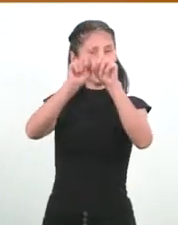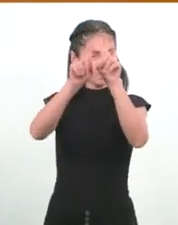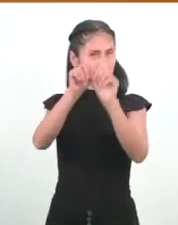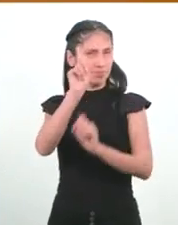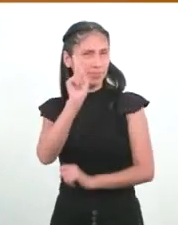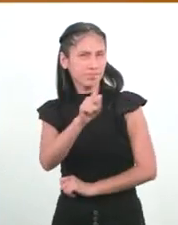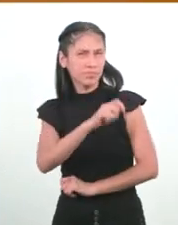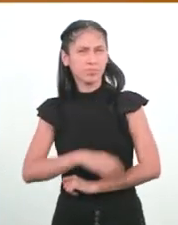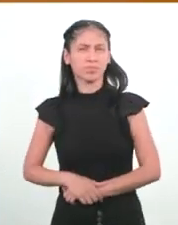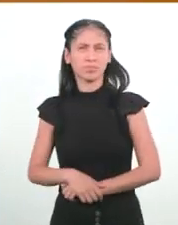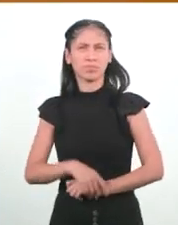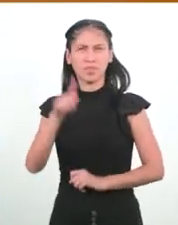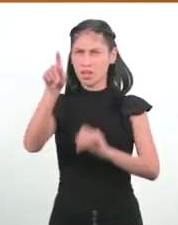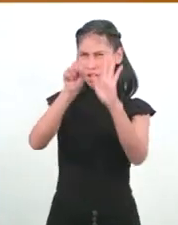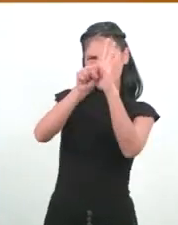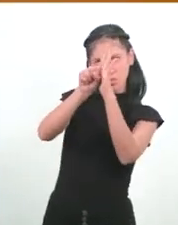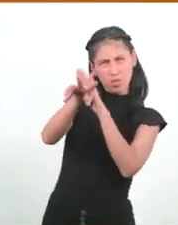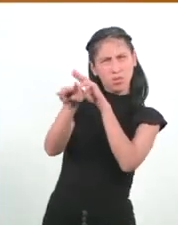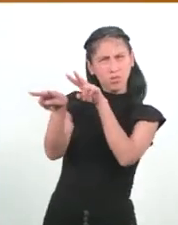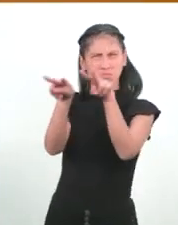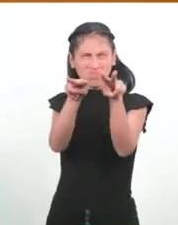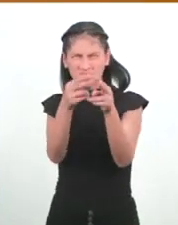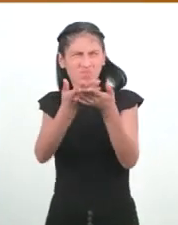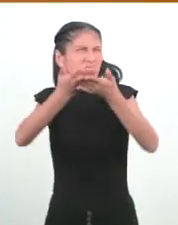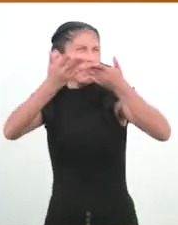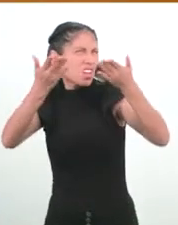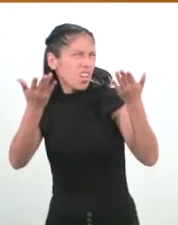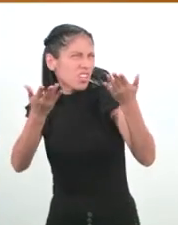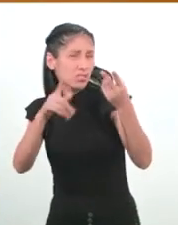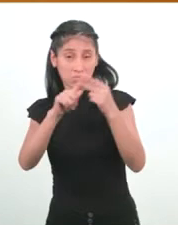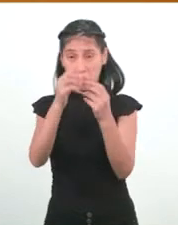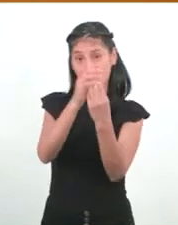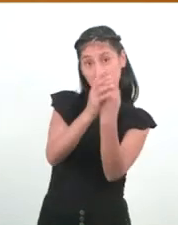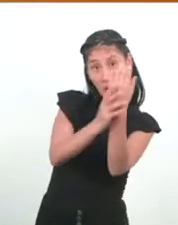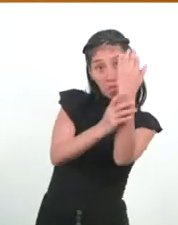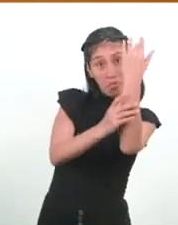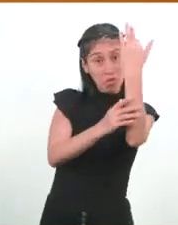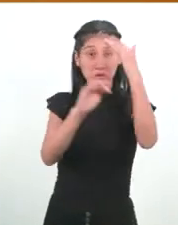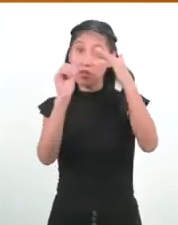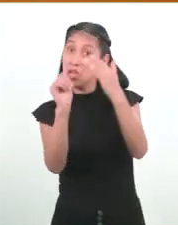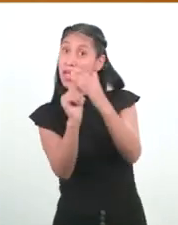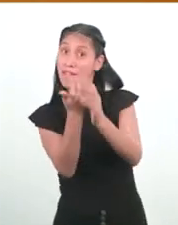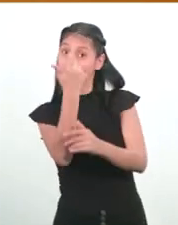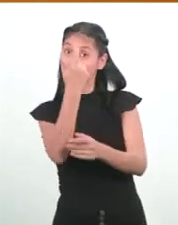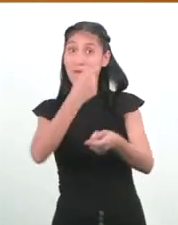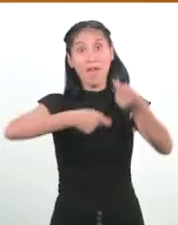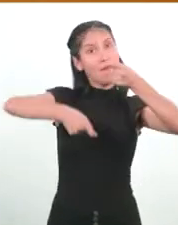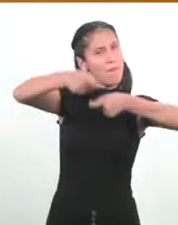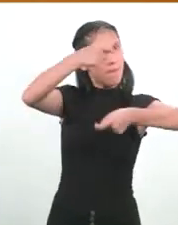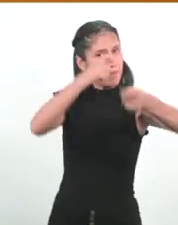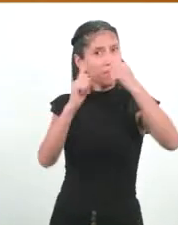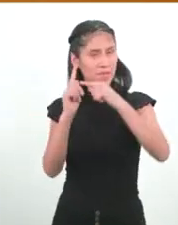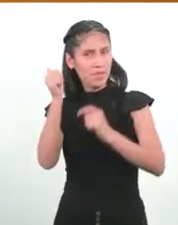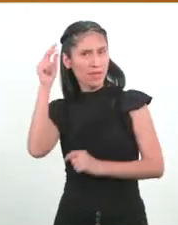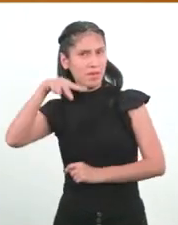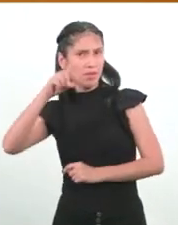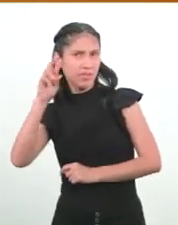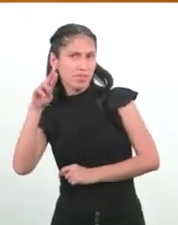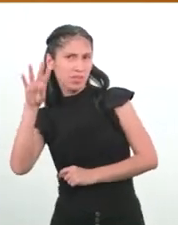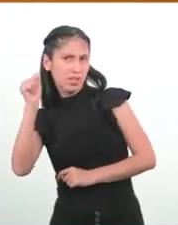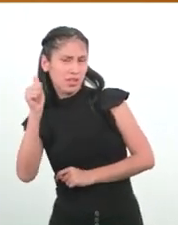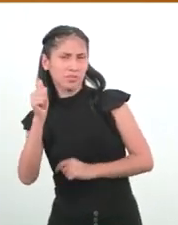1. ¿De qué trata el video que acabas de ver? A. Plantiquis, el nuevo negocio de Andrea. B.